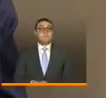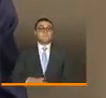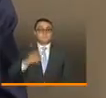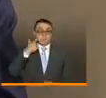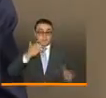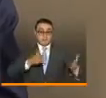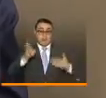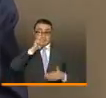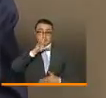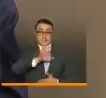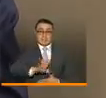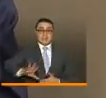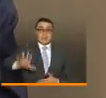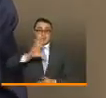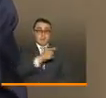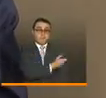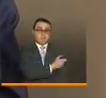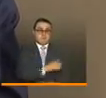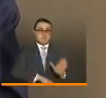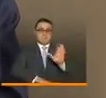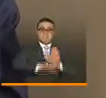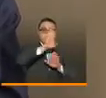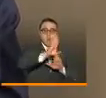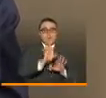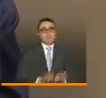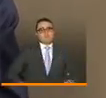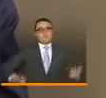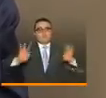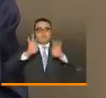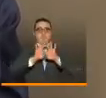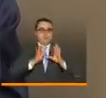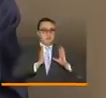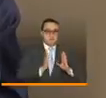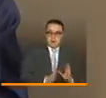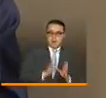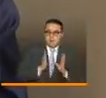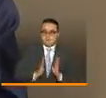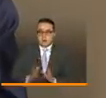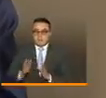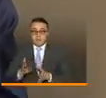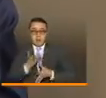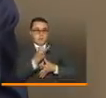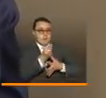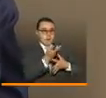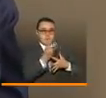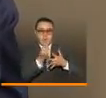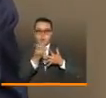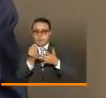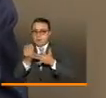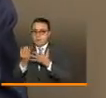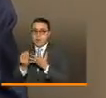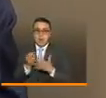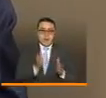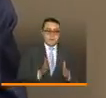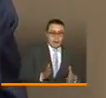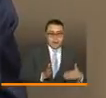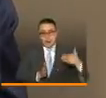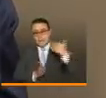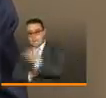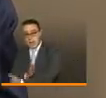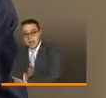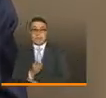Plan Nacional de Vacunación, con toda su logística, con toda su priorización, con todas sus fases que bien